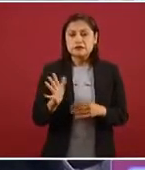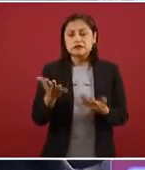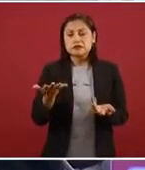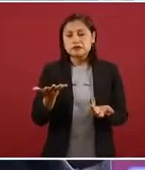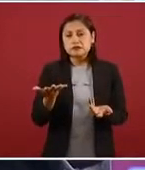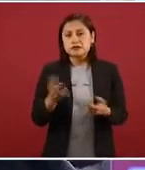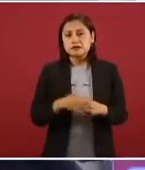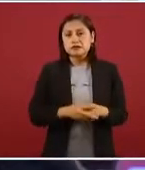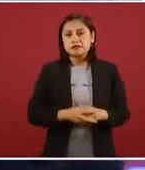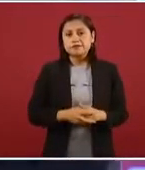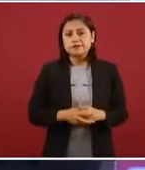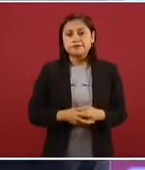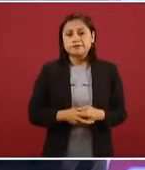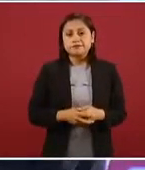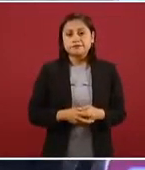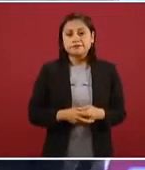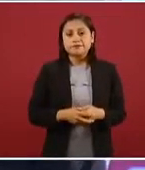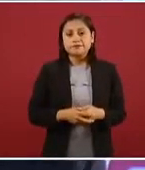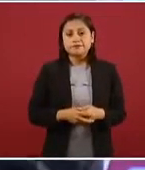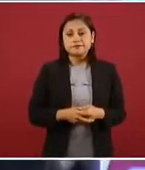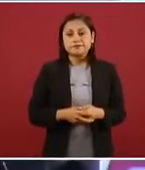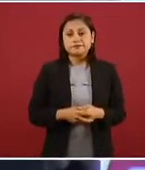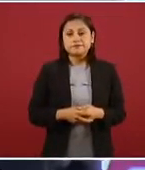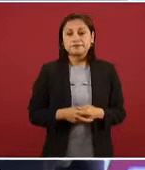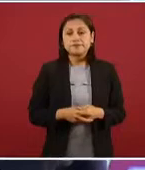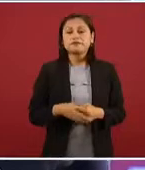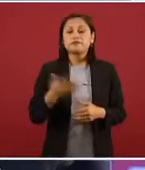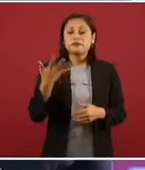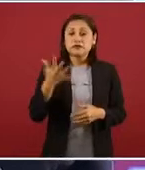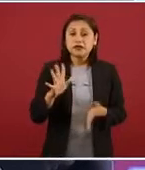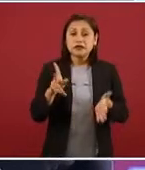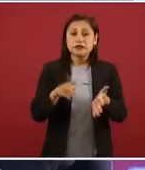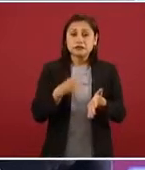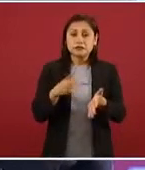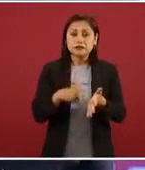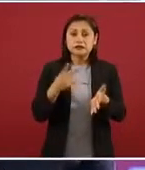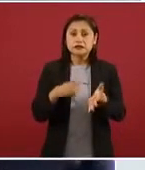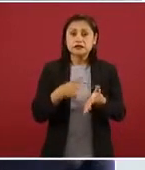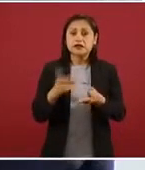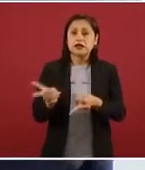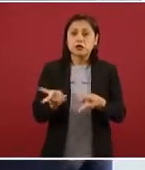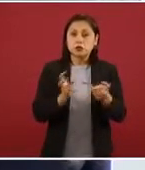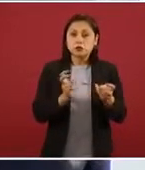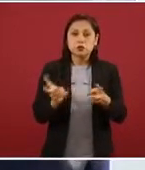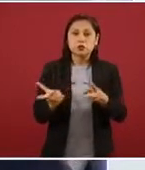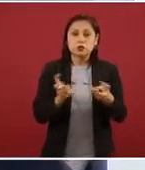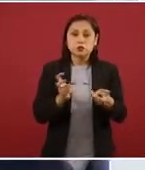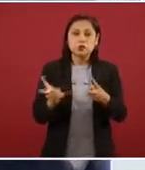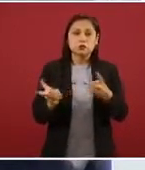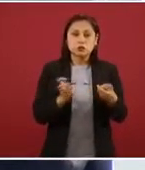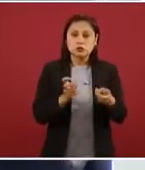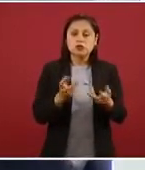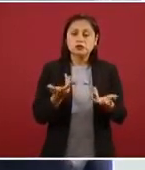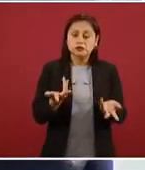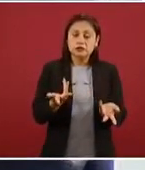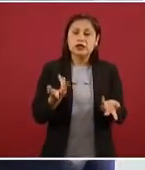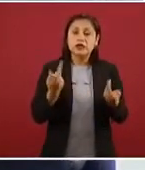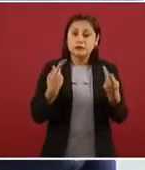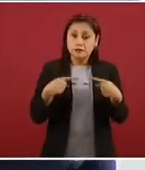actos de robo, y han perdido la vida,